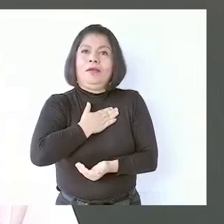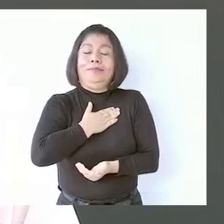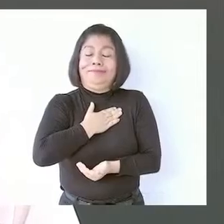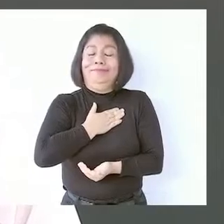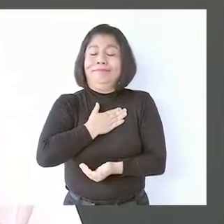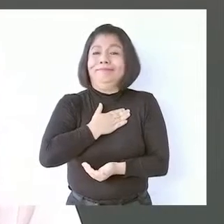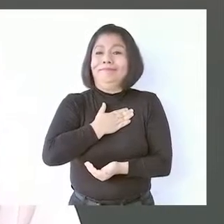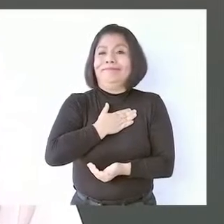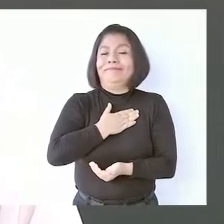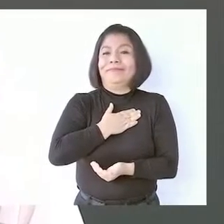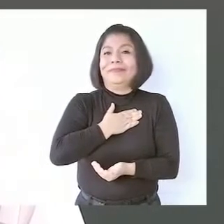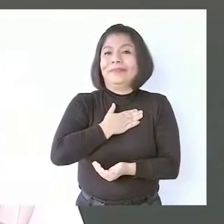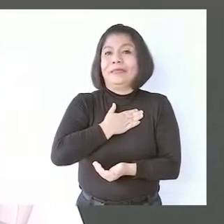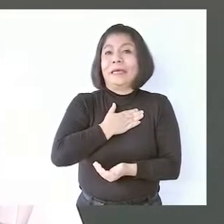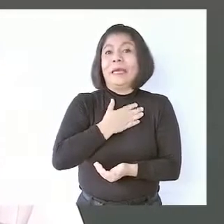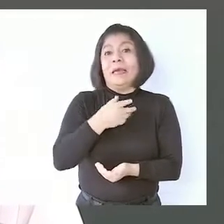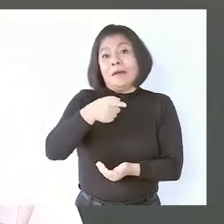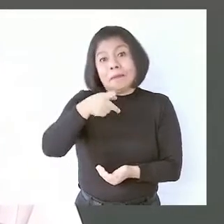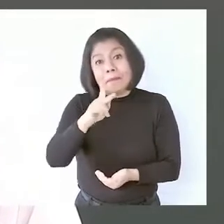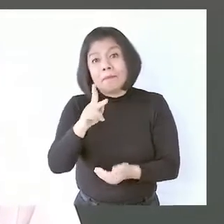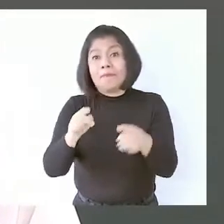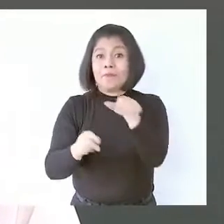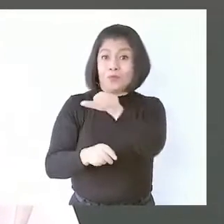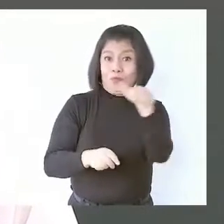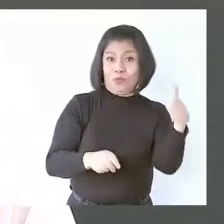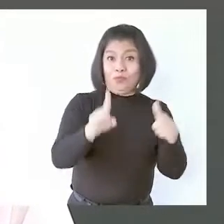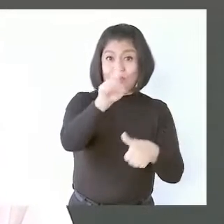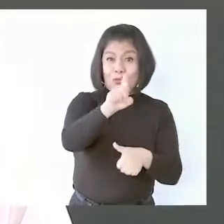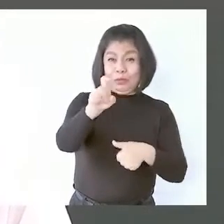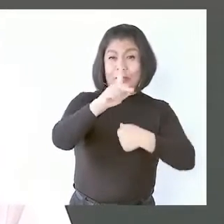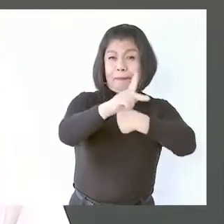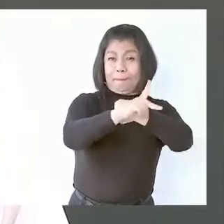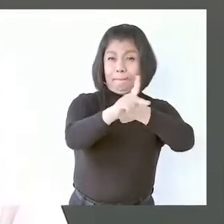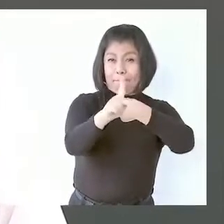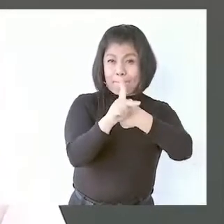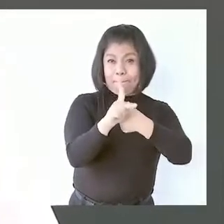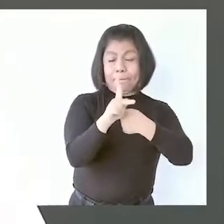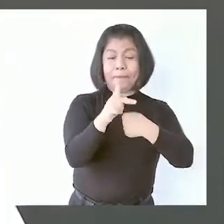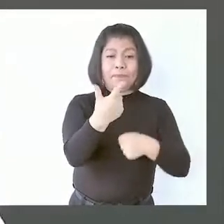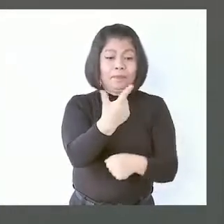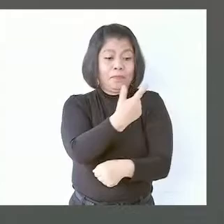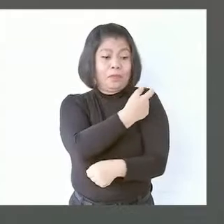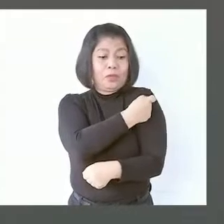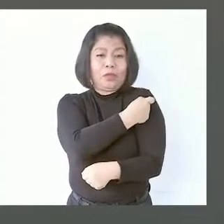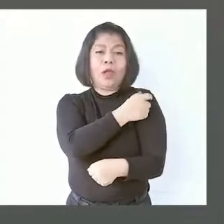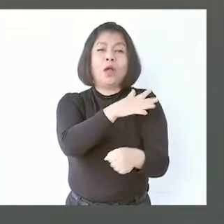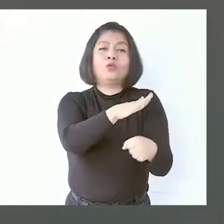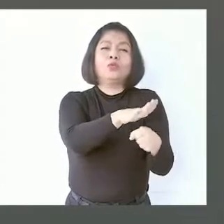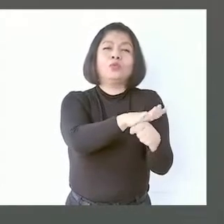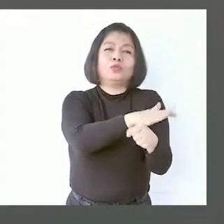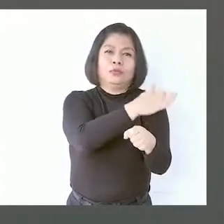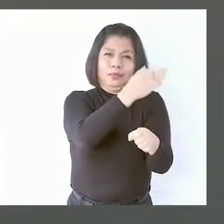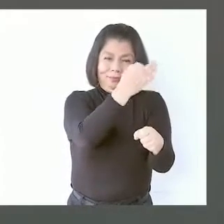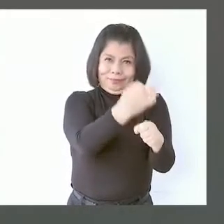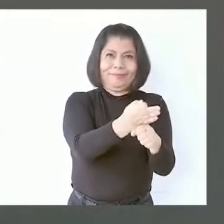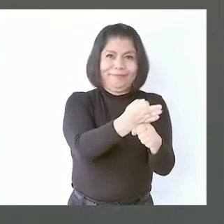esos 100 países que contamos con vacunas, hay 10